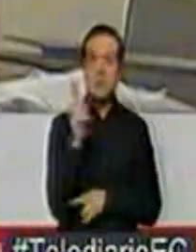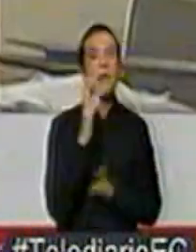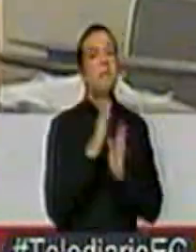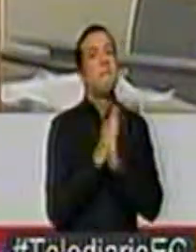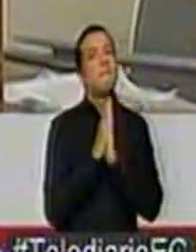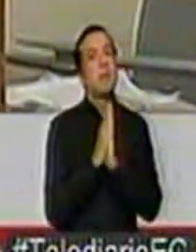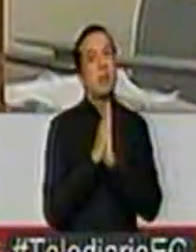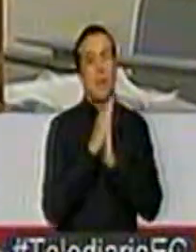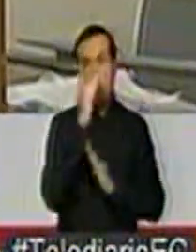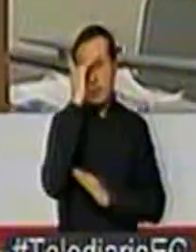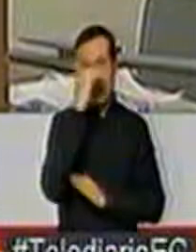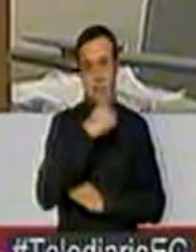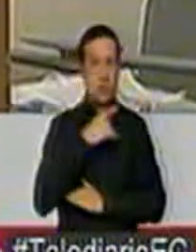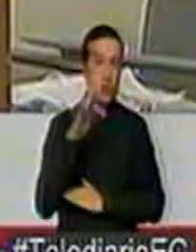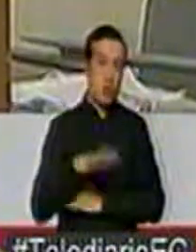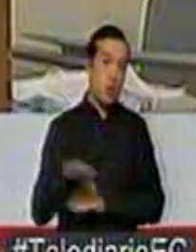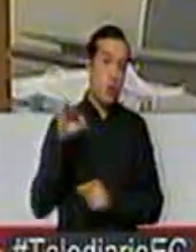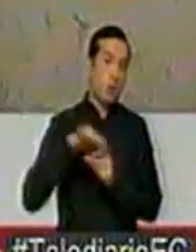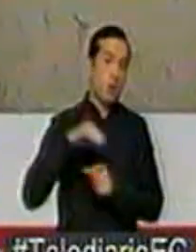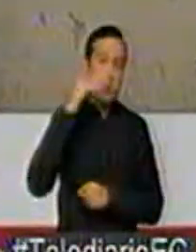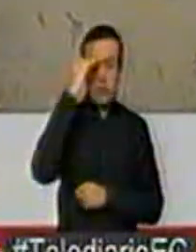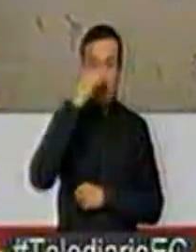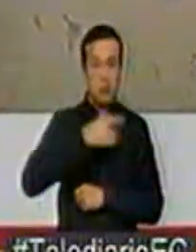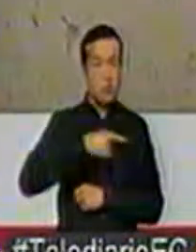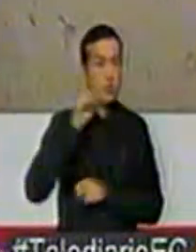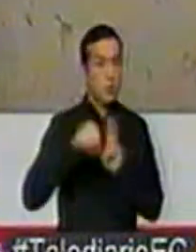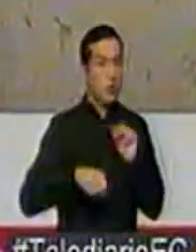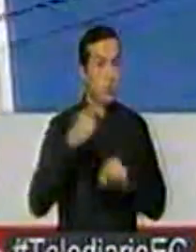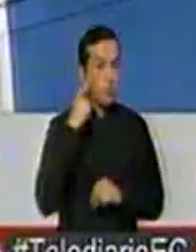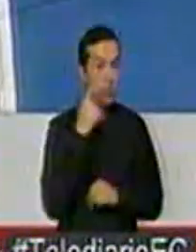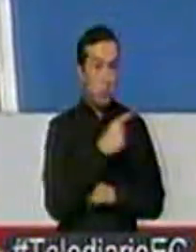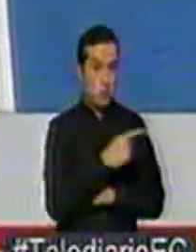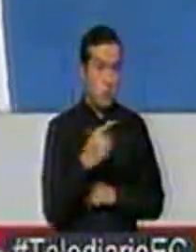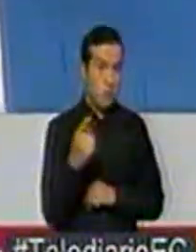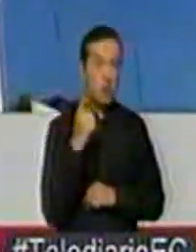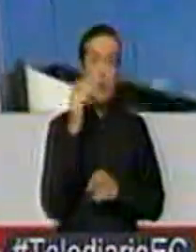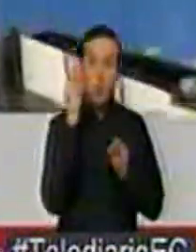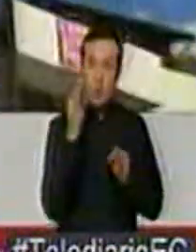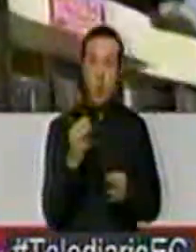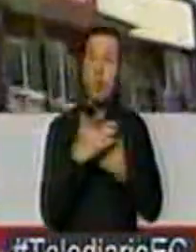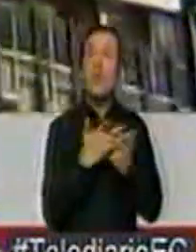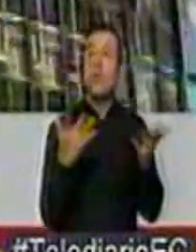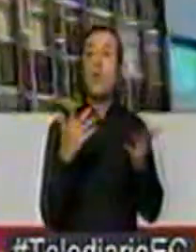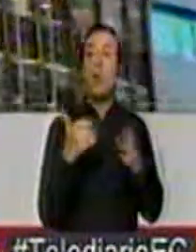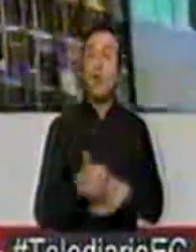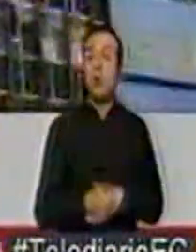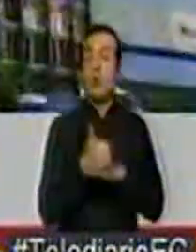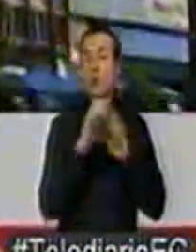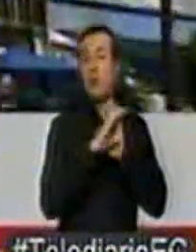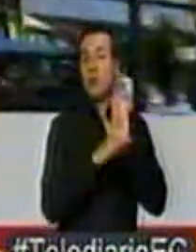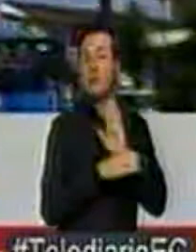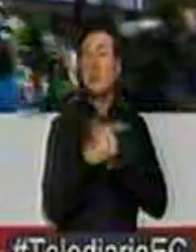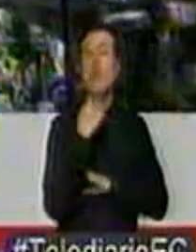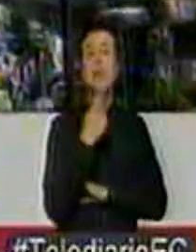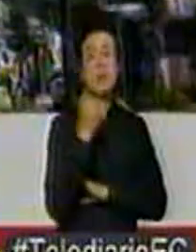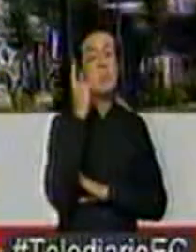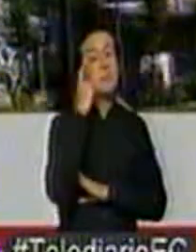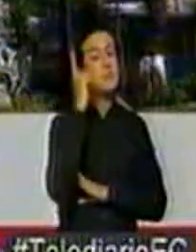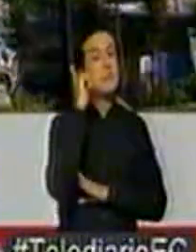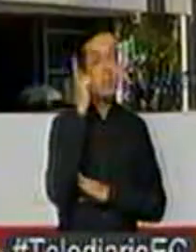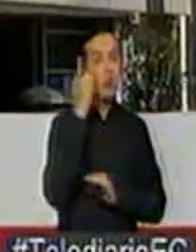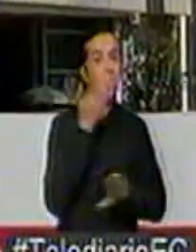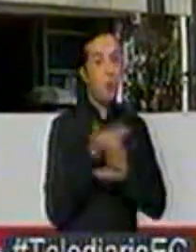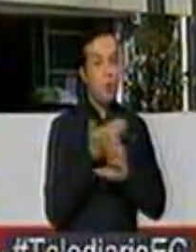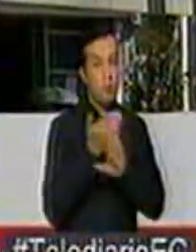en que solo la decisión del pueblo en las urnas determinará la existencia del Consejo. Esto a propósito de que la Corte Constitucional considera pertinente la